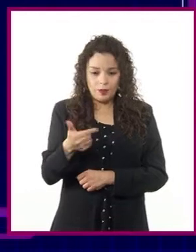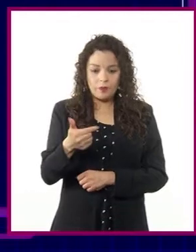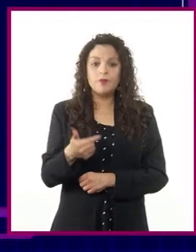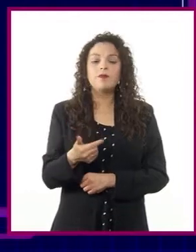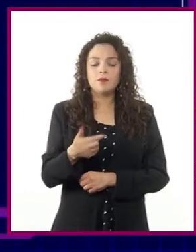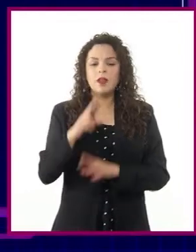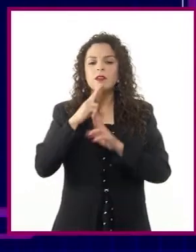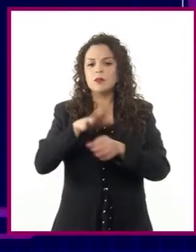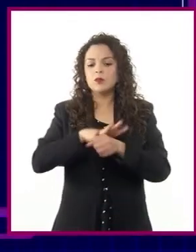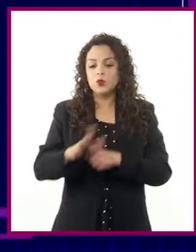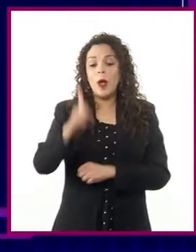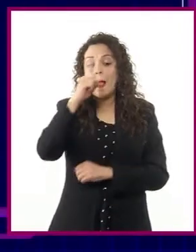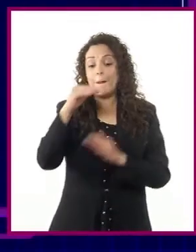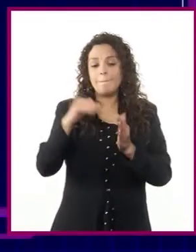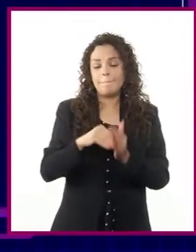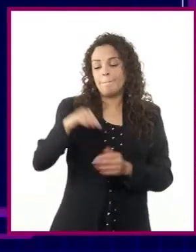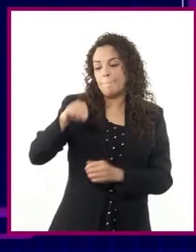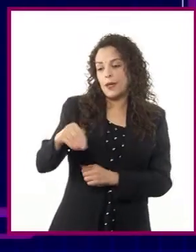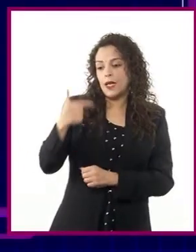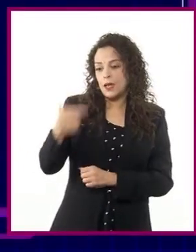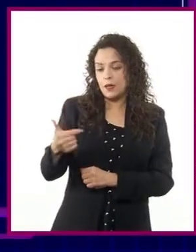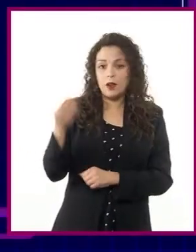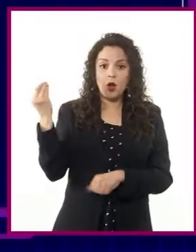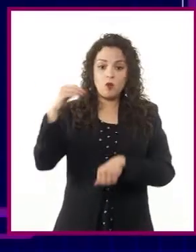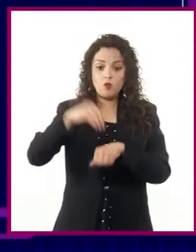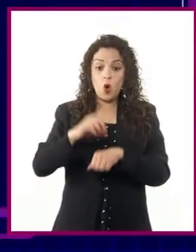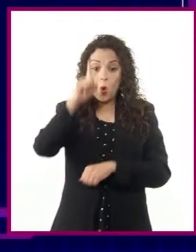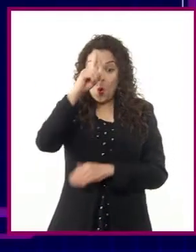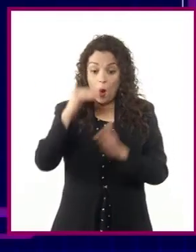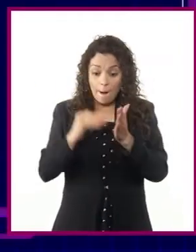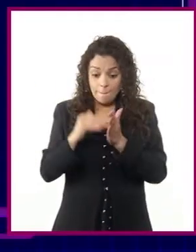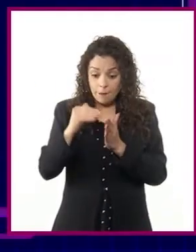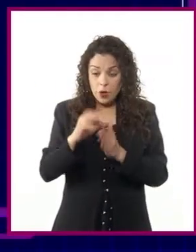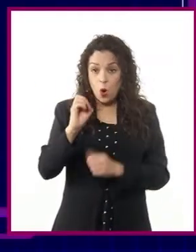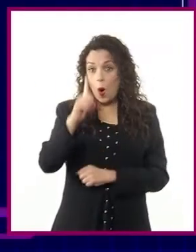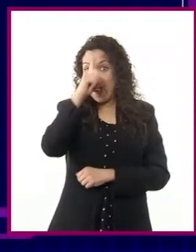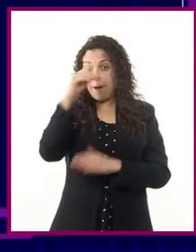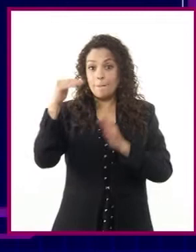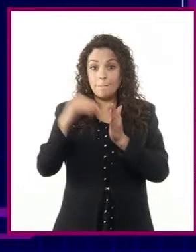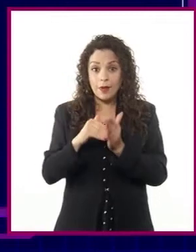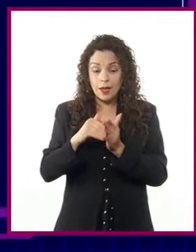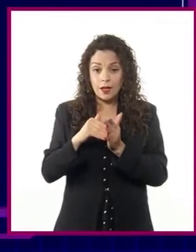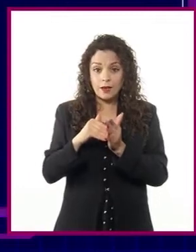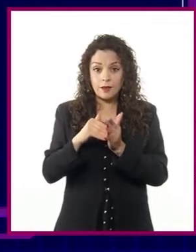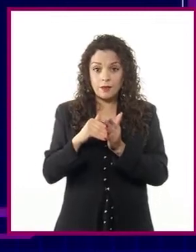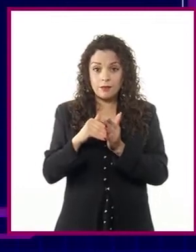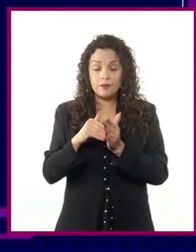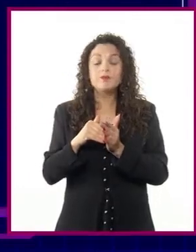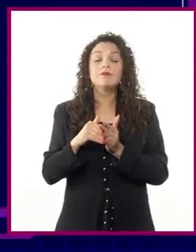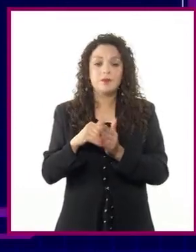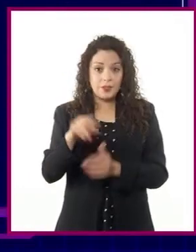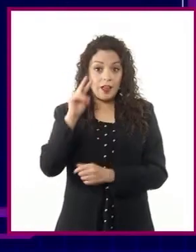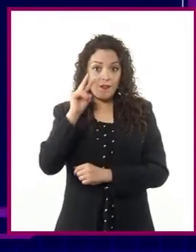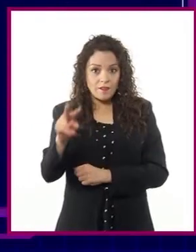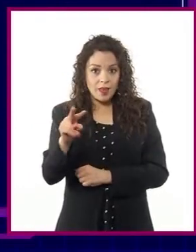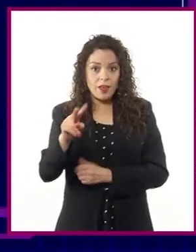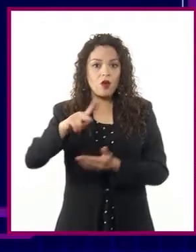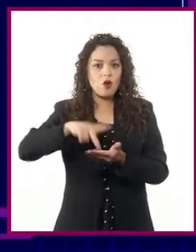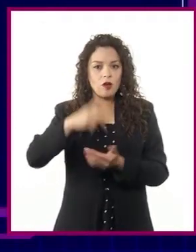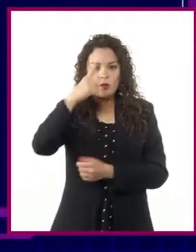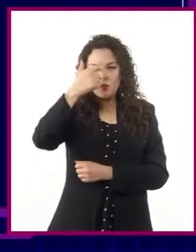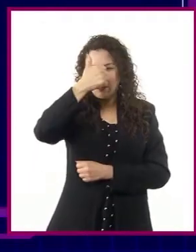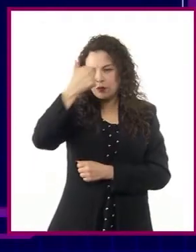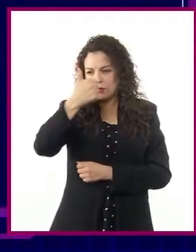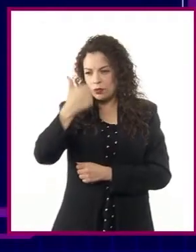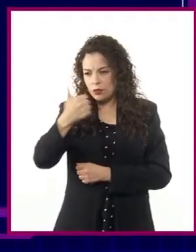Al escribir las cantidades 1.000.000 y 1000 en potencia de 10 nuevamente, notamos que el exponente para cada una